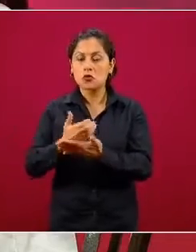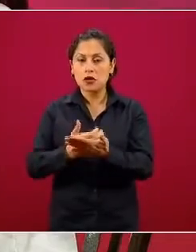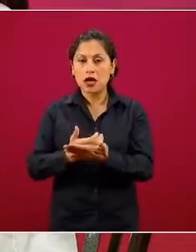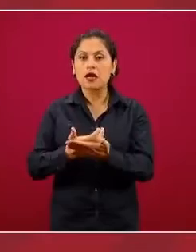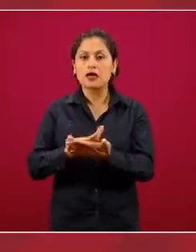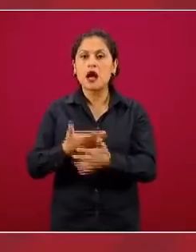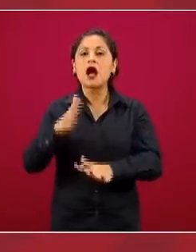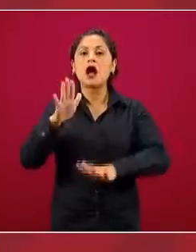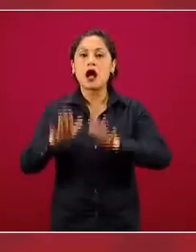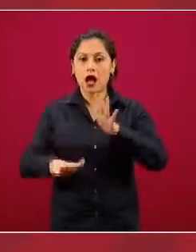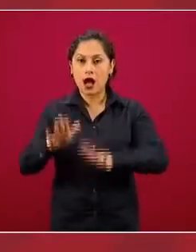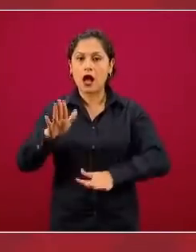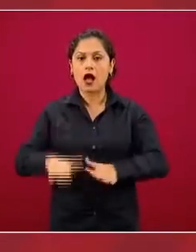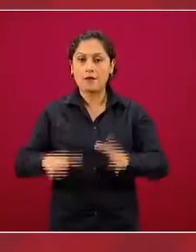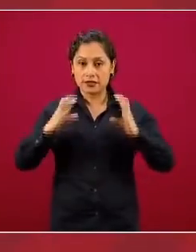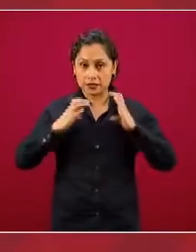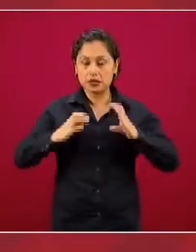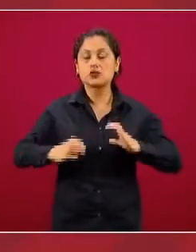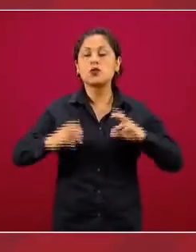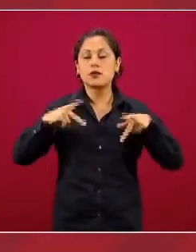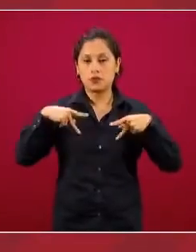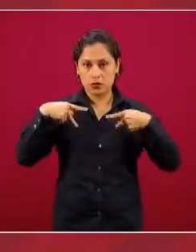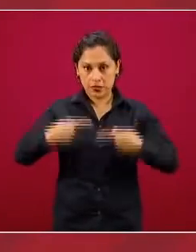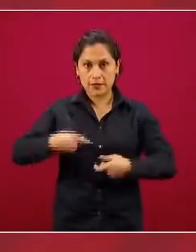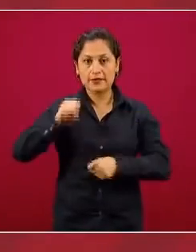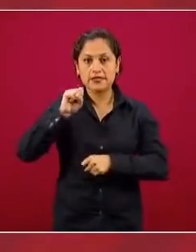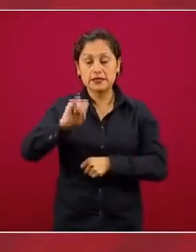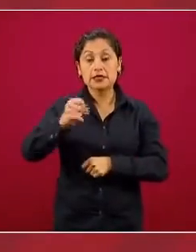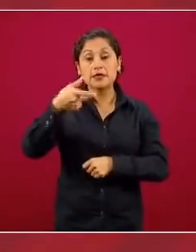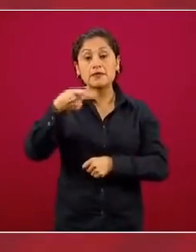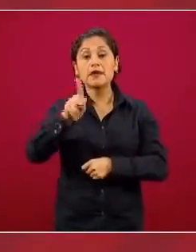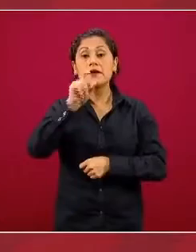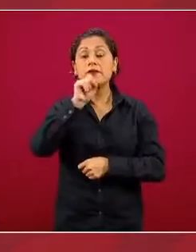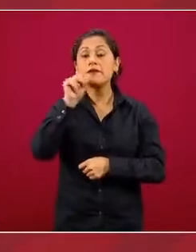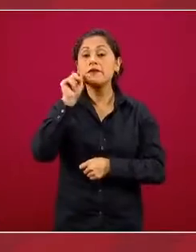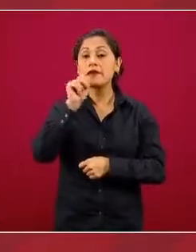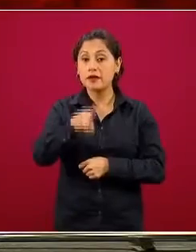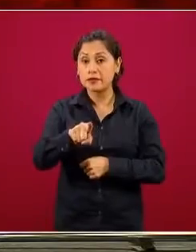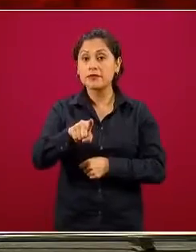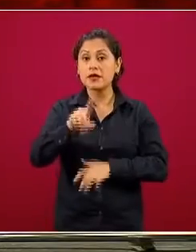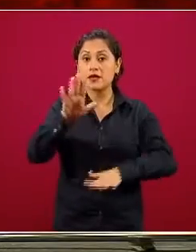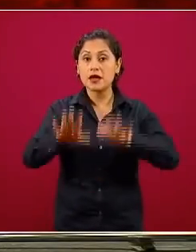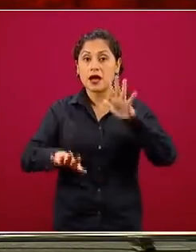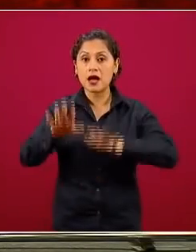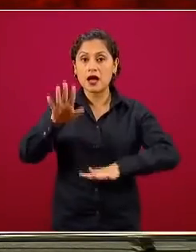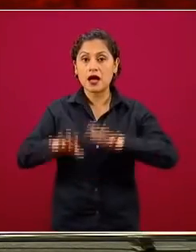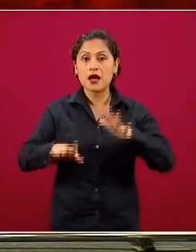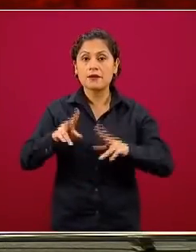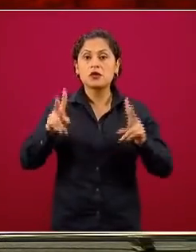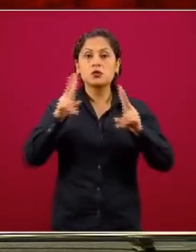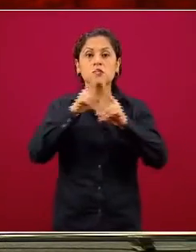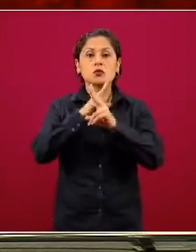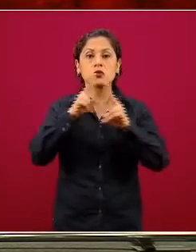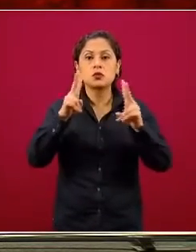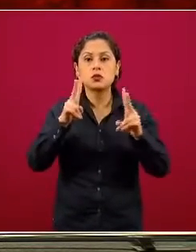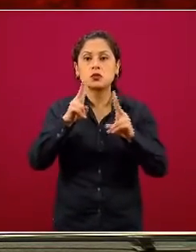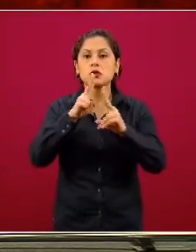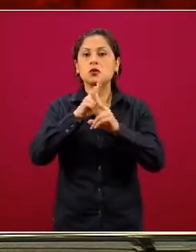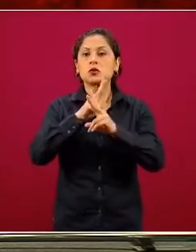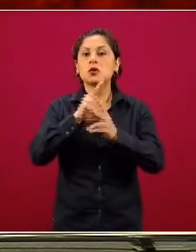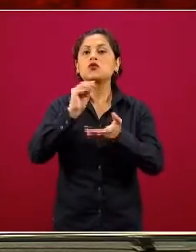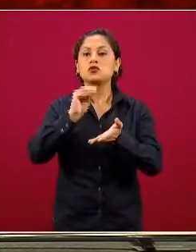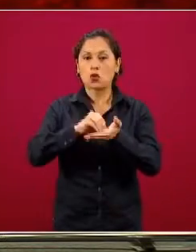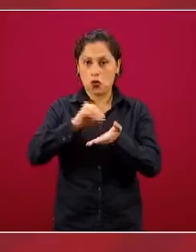debilidad de los músculos por el reposo prolongado, sino incluso con algunas alteraciones de su capacidad respiratoria. Pero en su